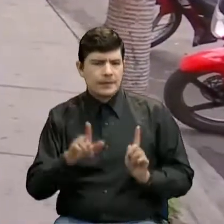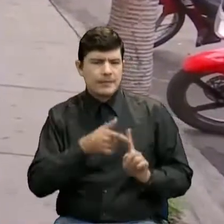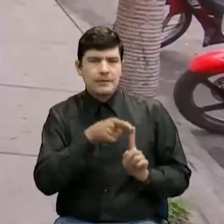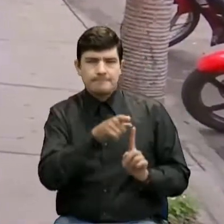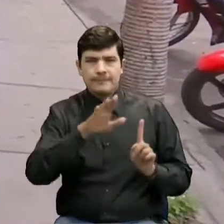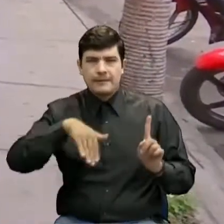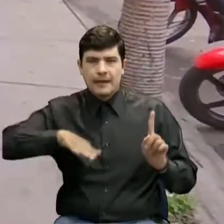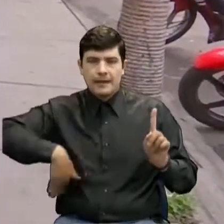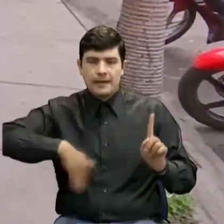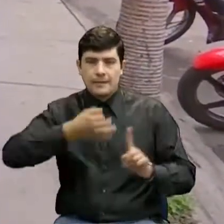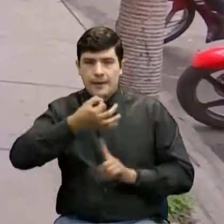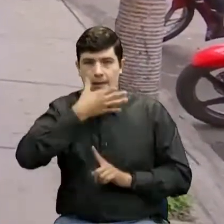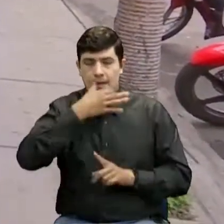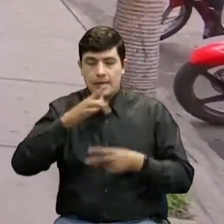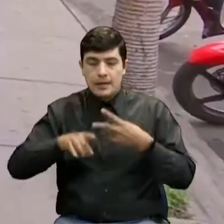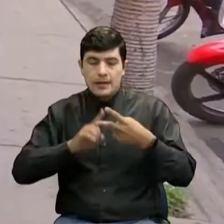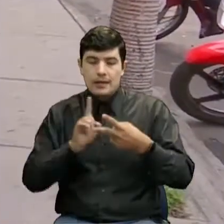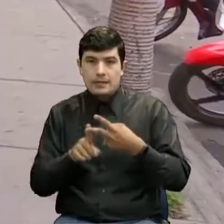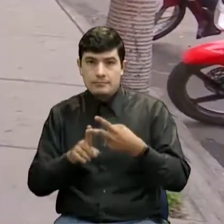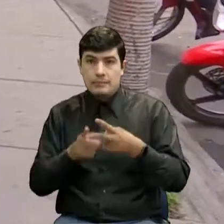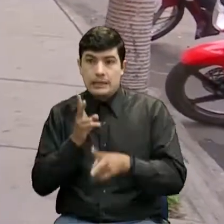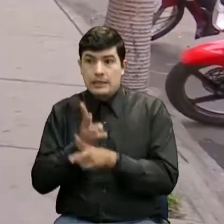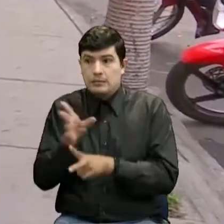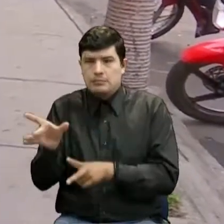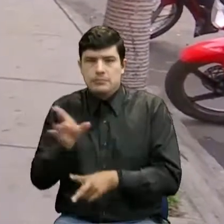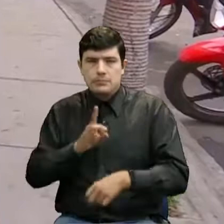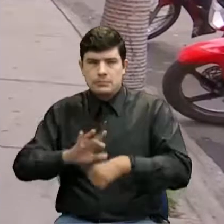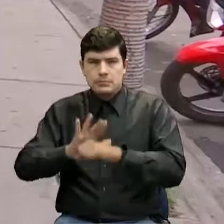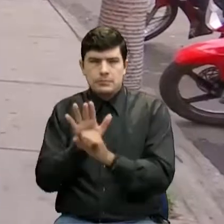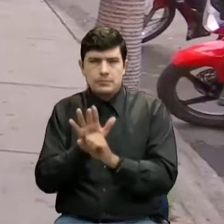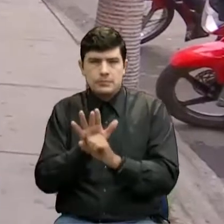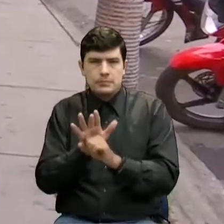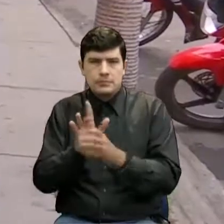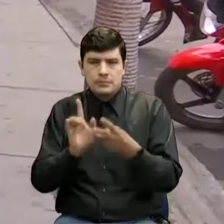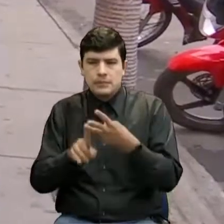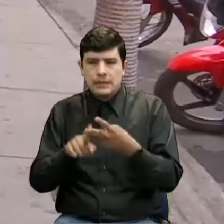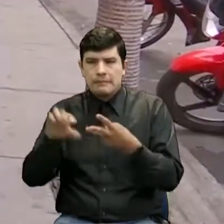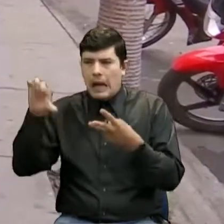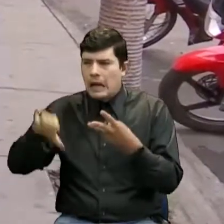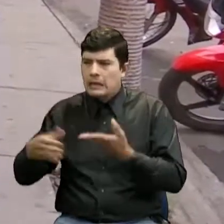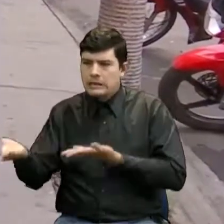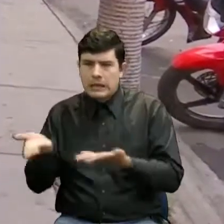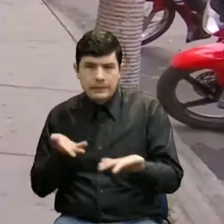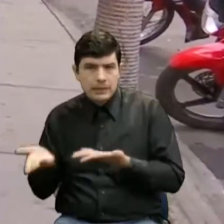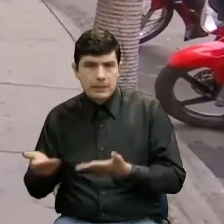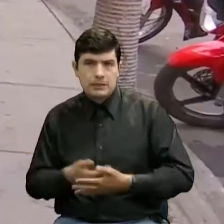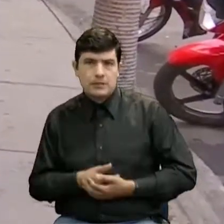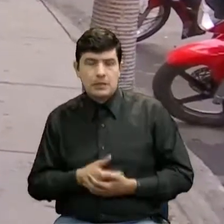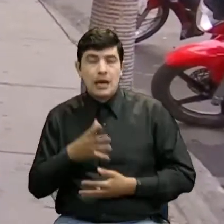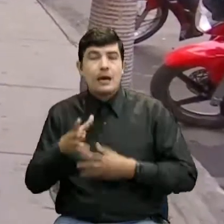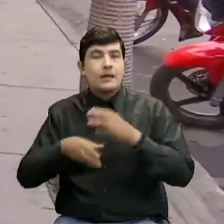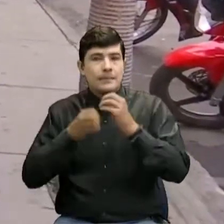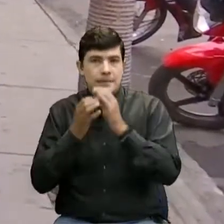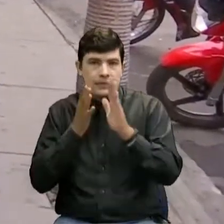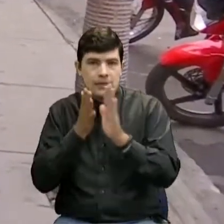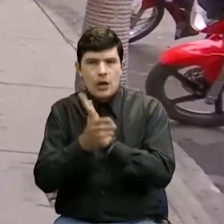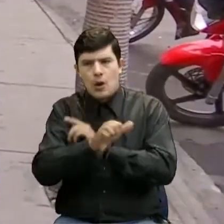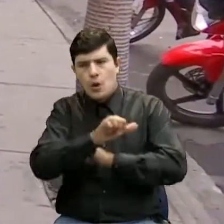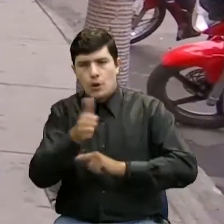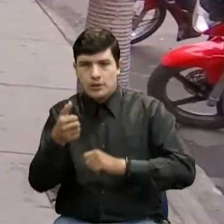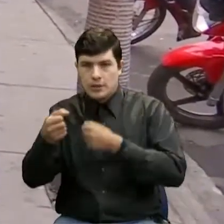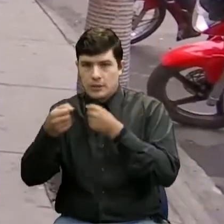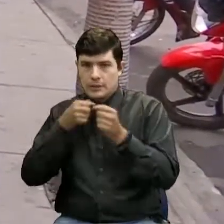de medicamentos el segundo el riesgo de contagio coronavirus y la entrega de otros servicios especiales pero más allá de eso les contamos que en otras noticias